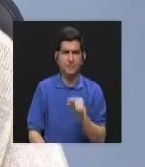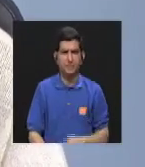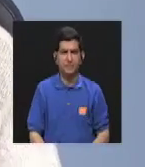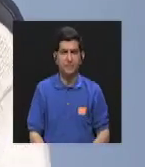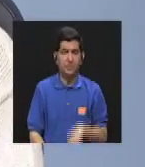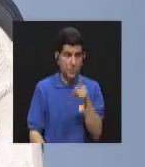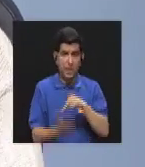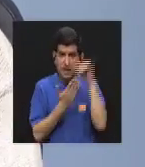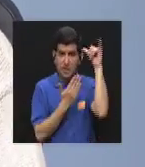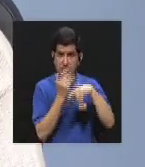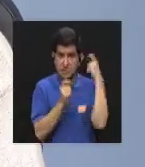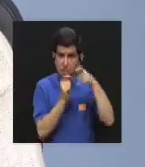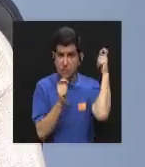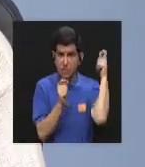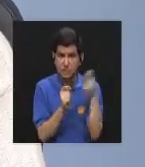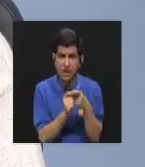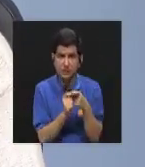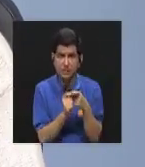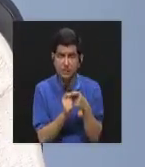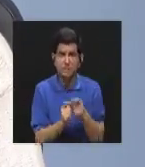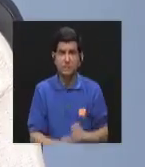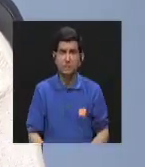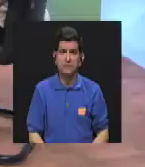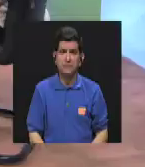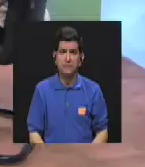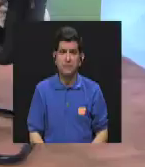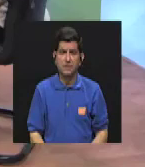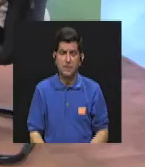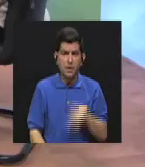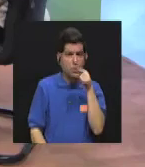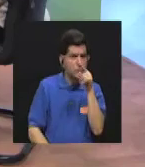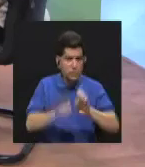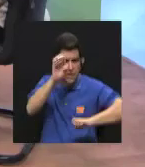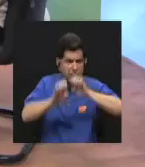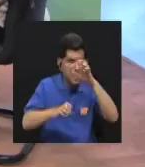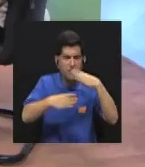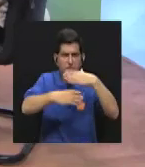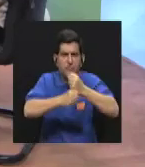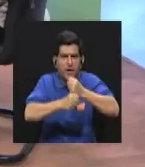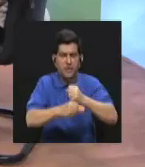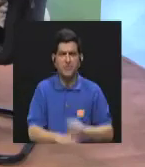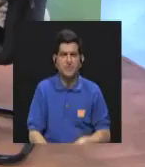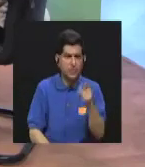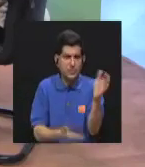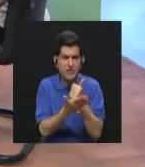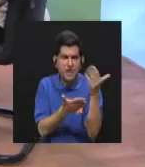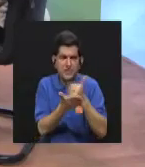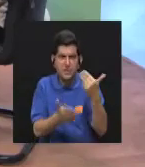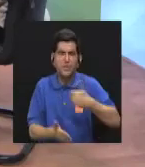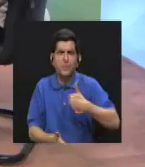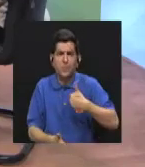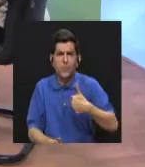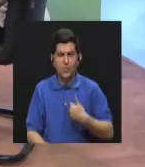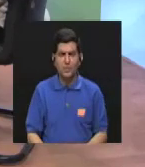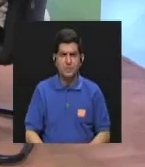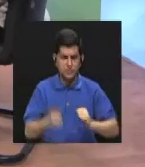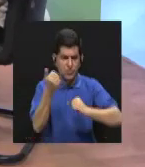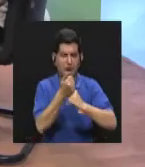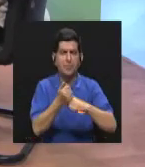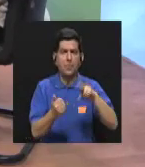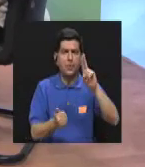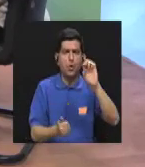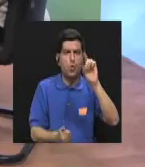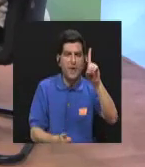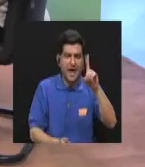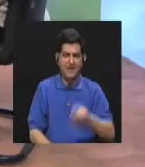consultar, para este proyecto precisamente, la valoración que ustedes hacen de esos recursos con los que contaron, el